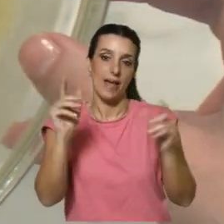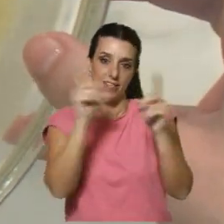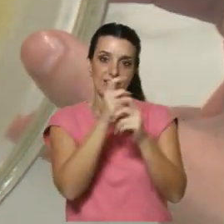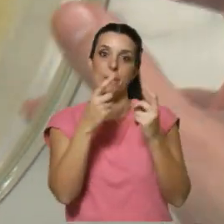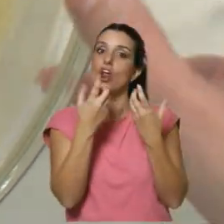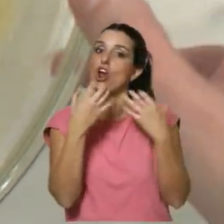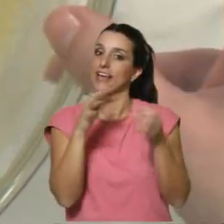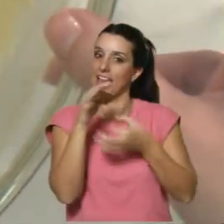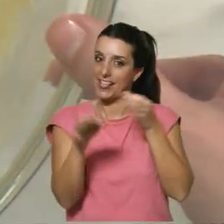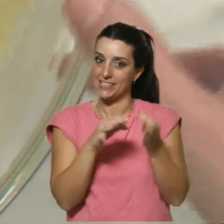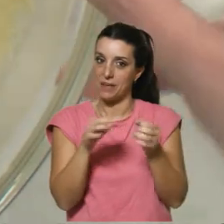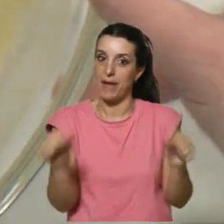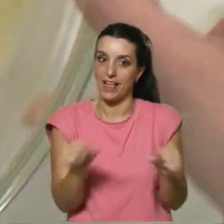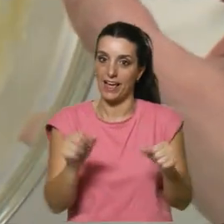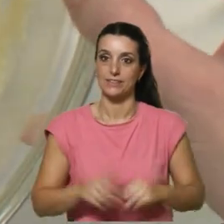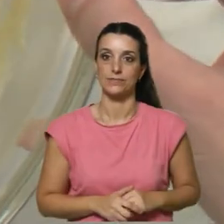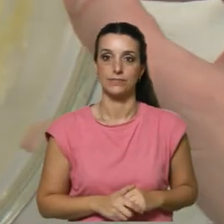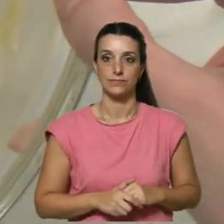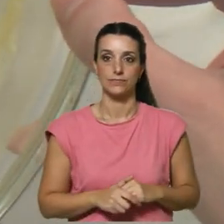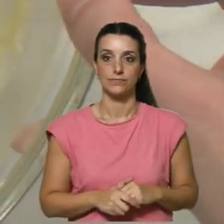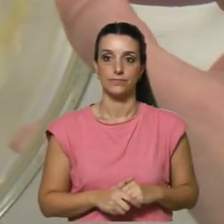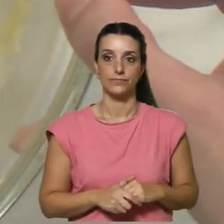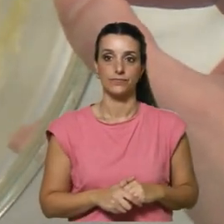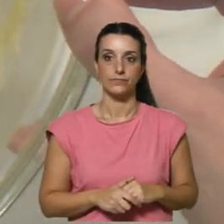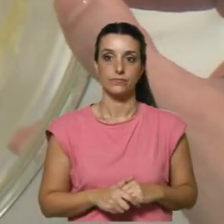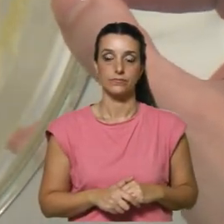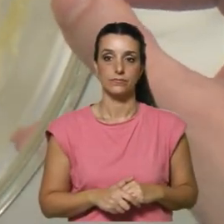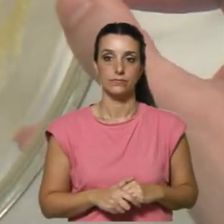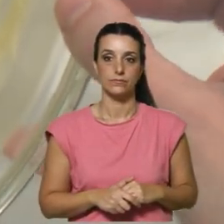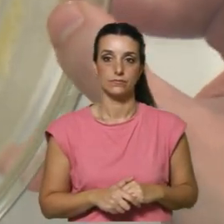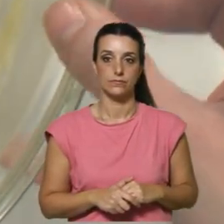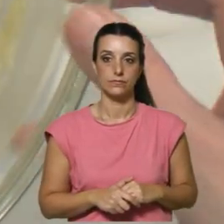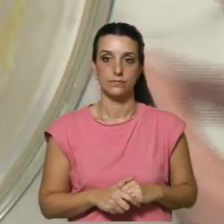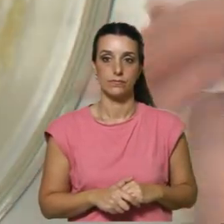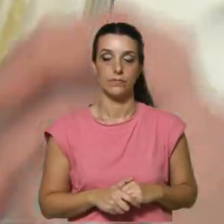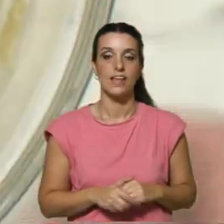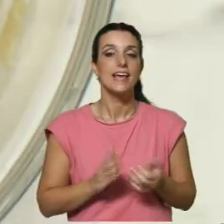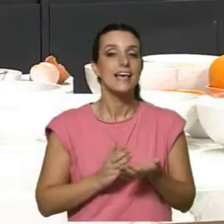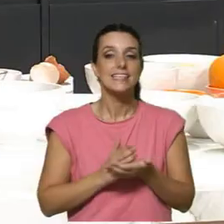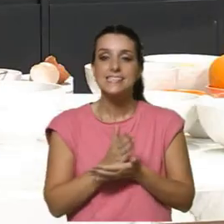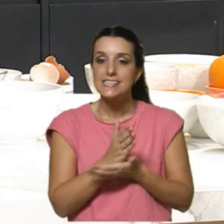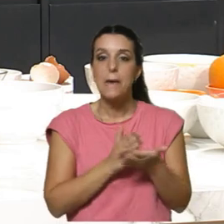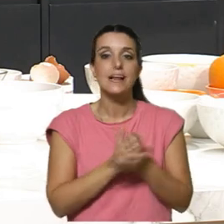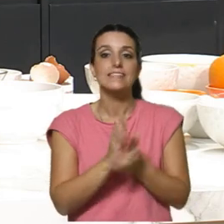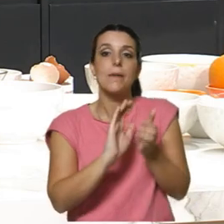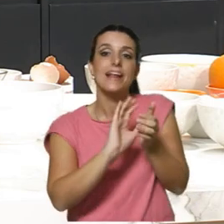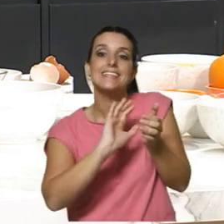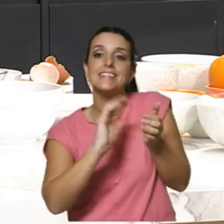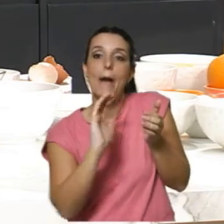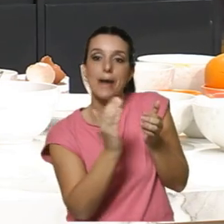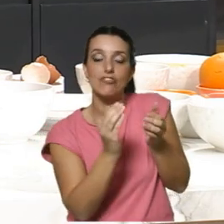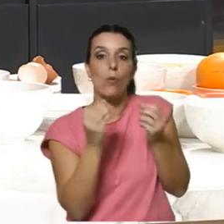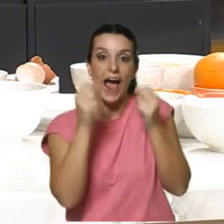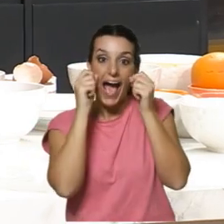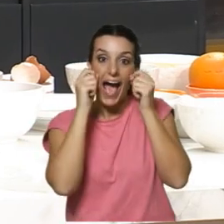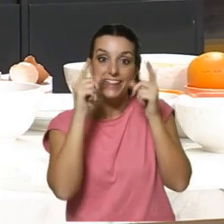la quise complicar para que lo hagas. Mira. Como siempre te queda un pedazo de zapallo, exacto. Lo que tenés que estar